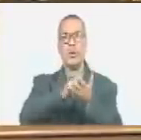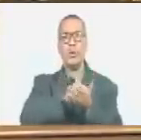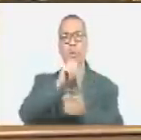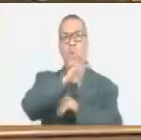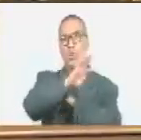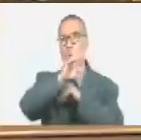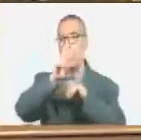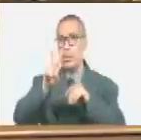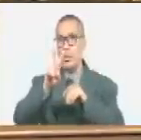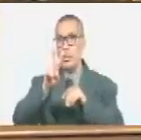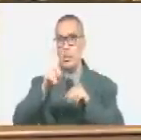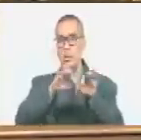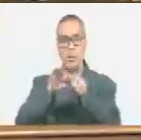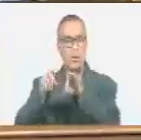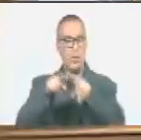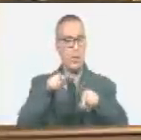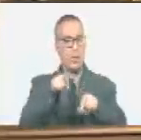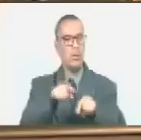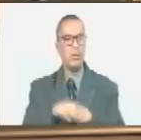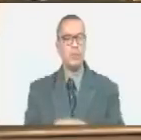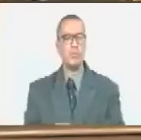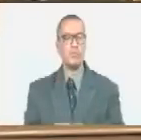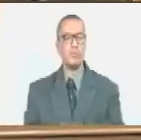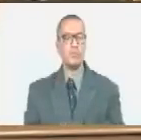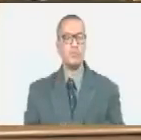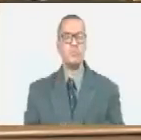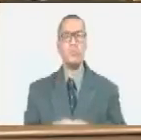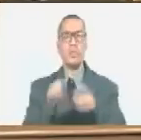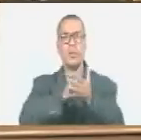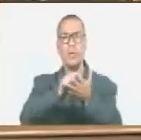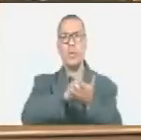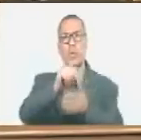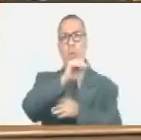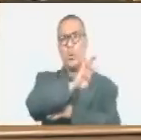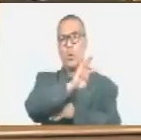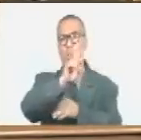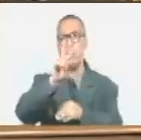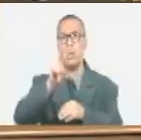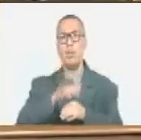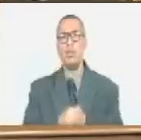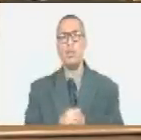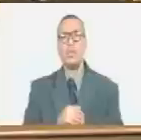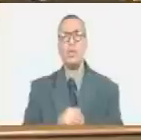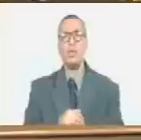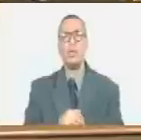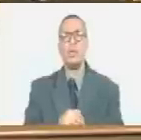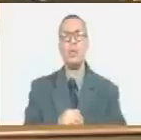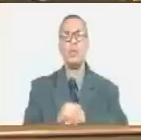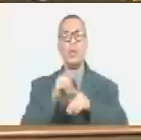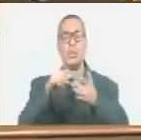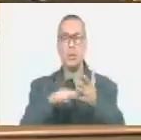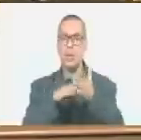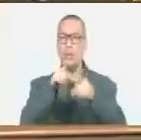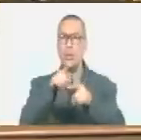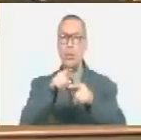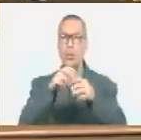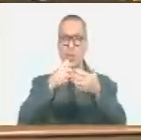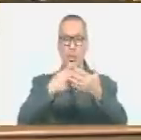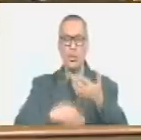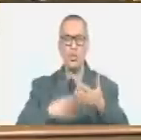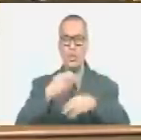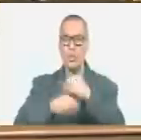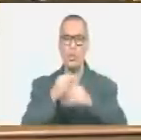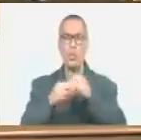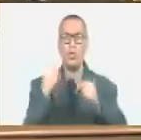artículo 42, quedando redactado de la siguiente manera. Artículo 42. El recurso de revocación